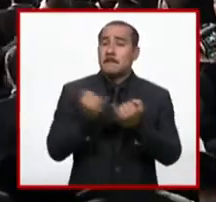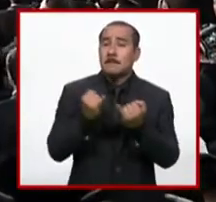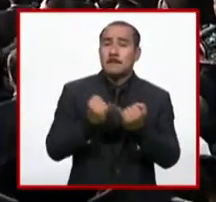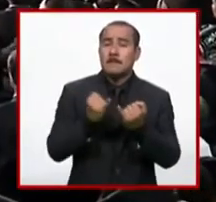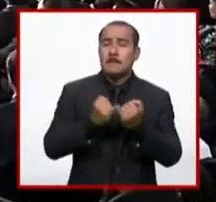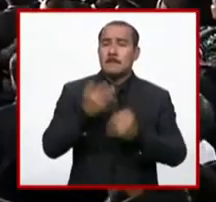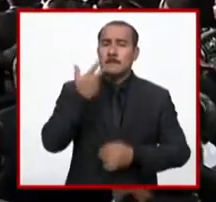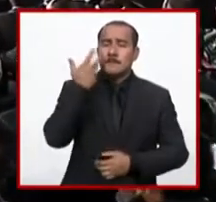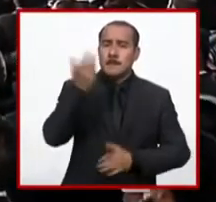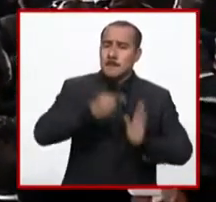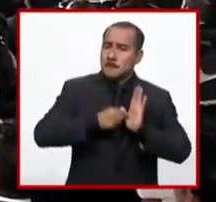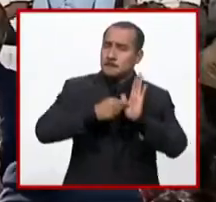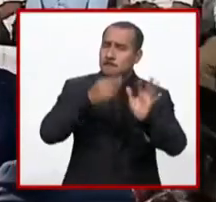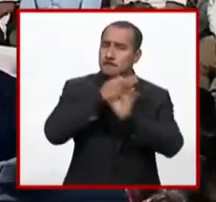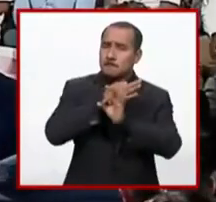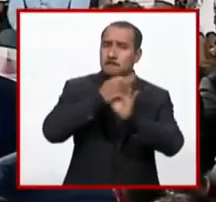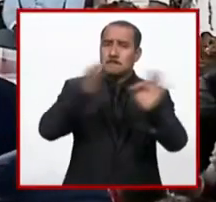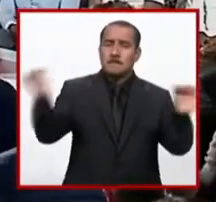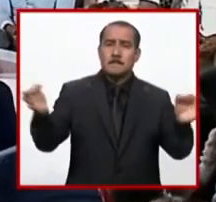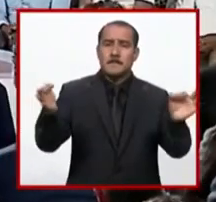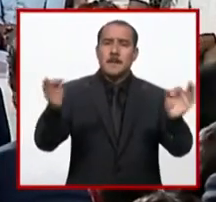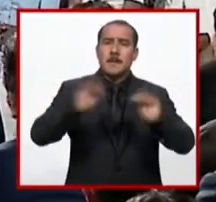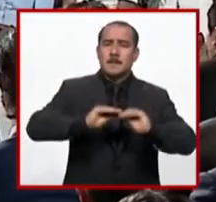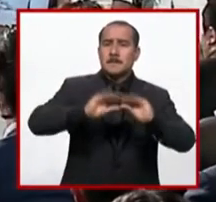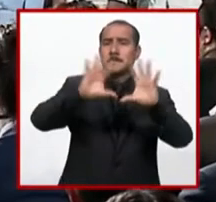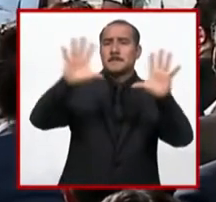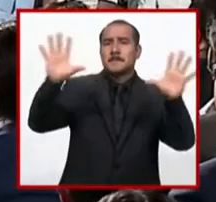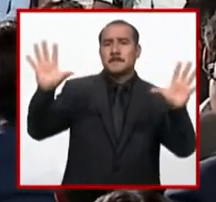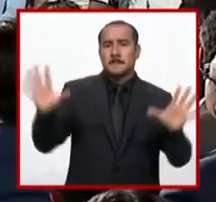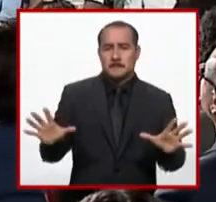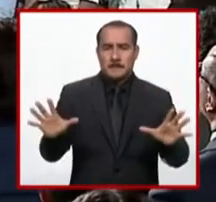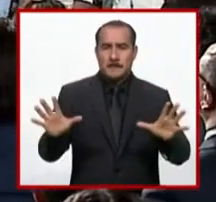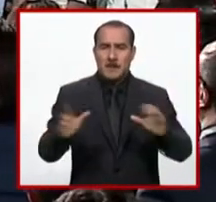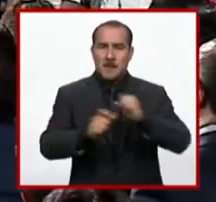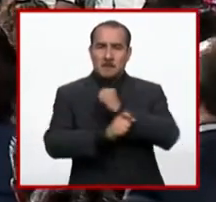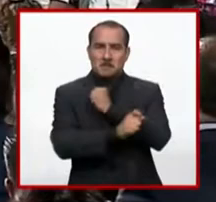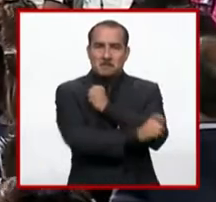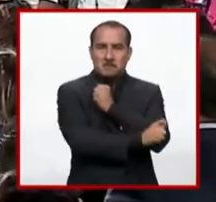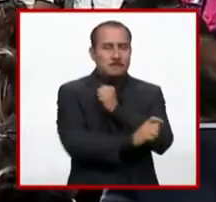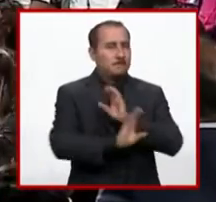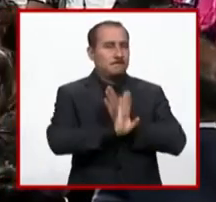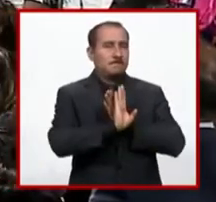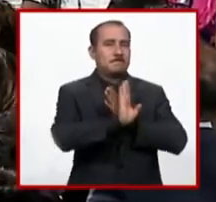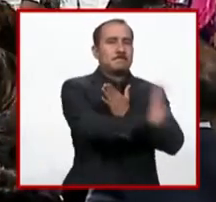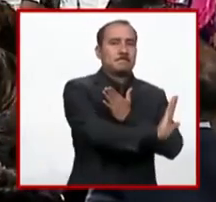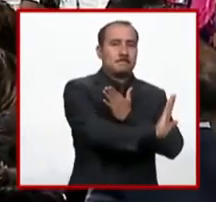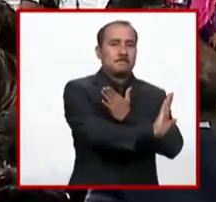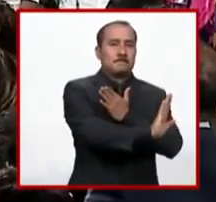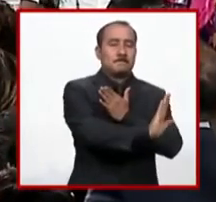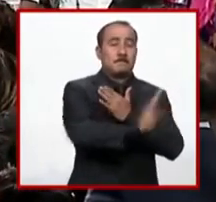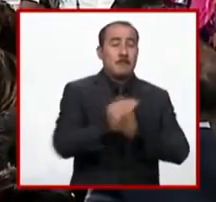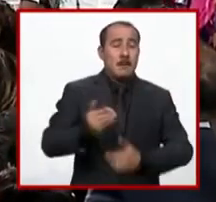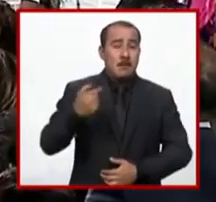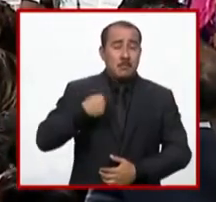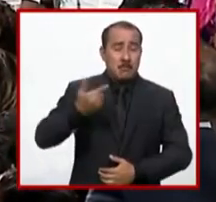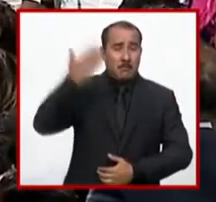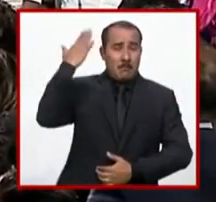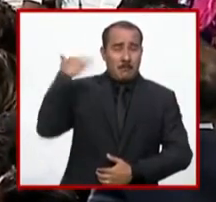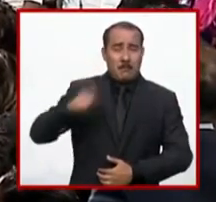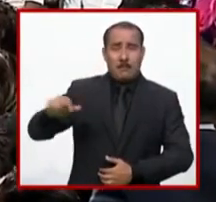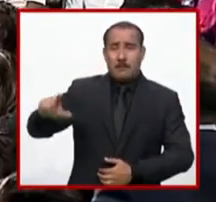un mensaje claro de transparencia y en contra de la corrupción. Desde el primer día de mi